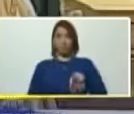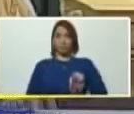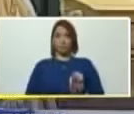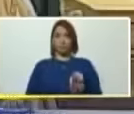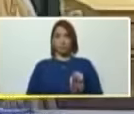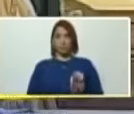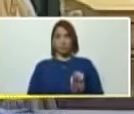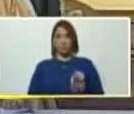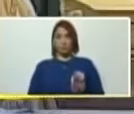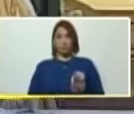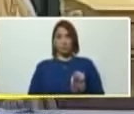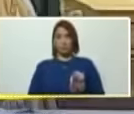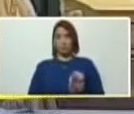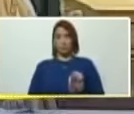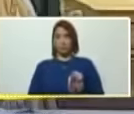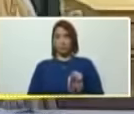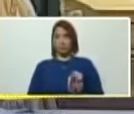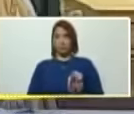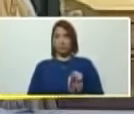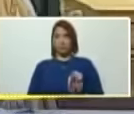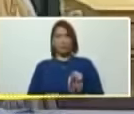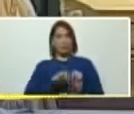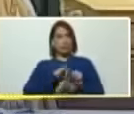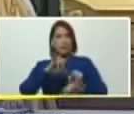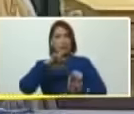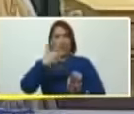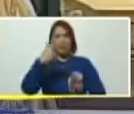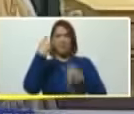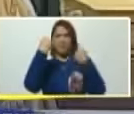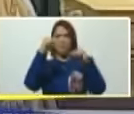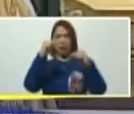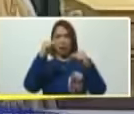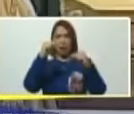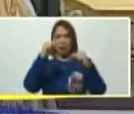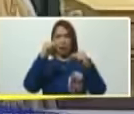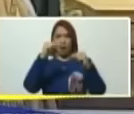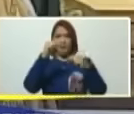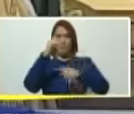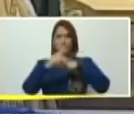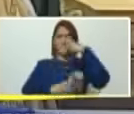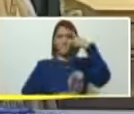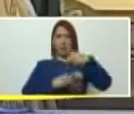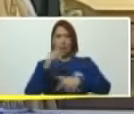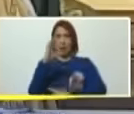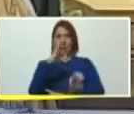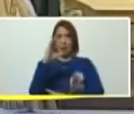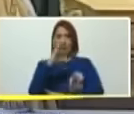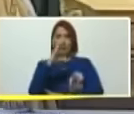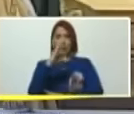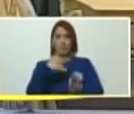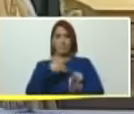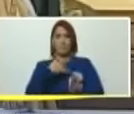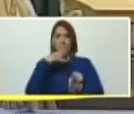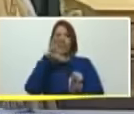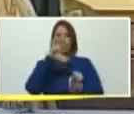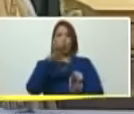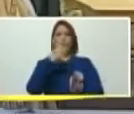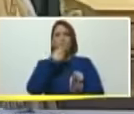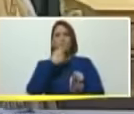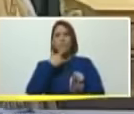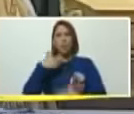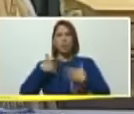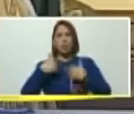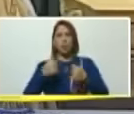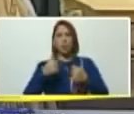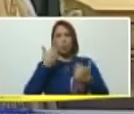Caracas. Bueno, ya vamos para la tercera fase del plan Caracas Patriota, Bella y Segura. Y